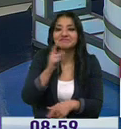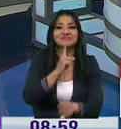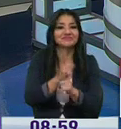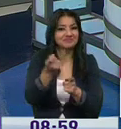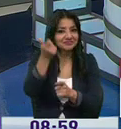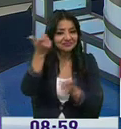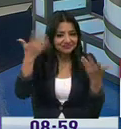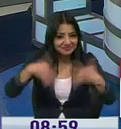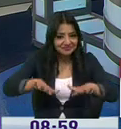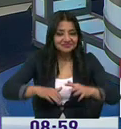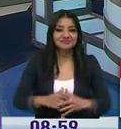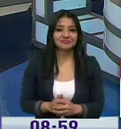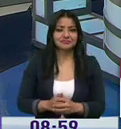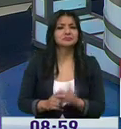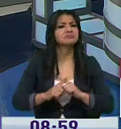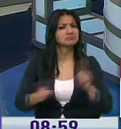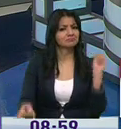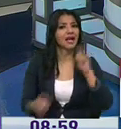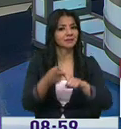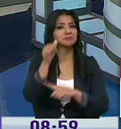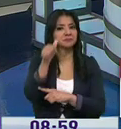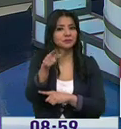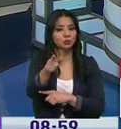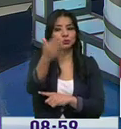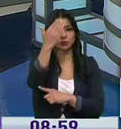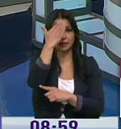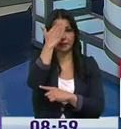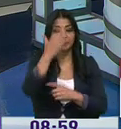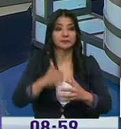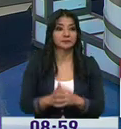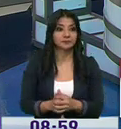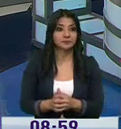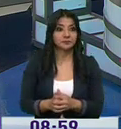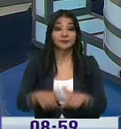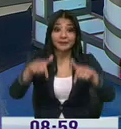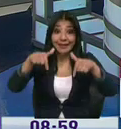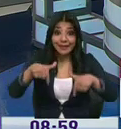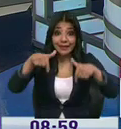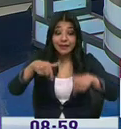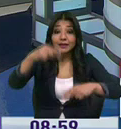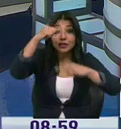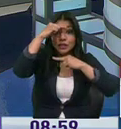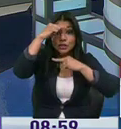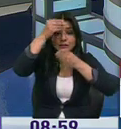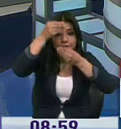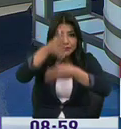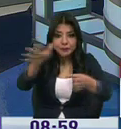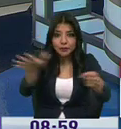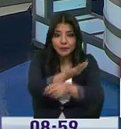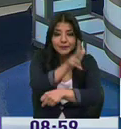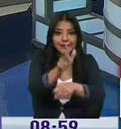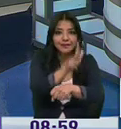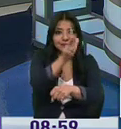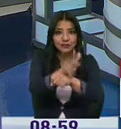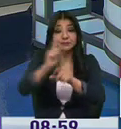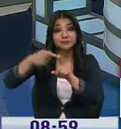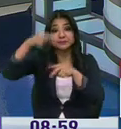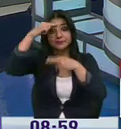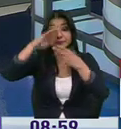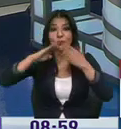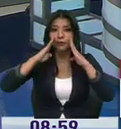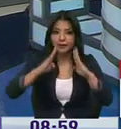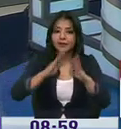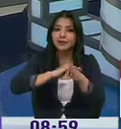bueno, ya, retornamos el día de mañana, ya sabe usted, en este noticiero para informarles todo. En el primer noticiero, la comedia, invitarle para que esté con